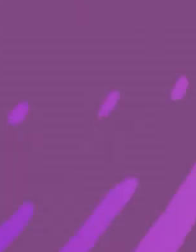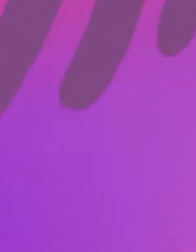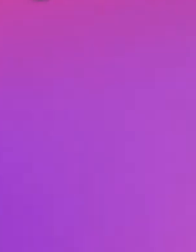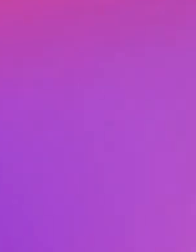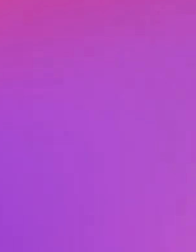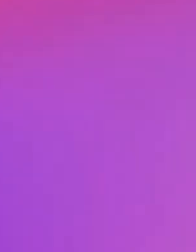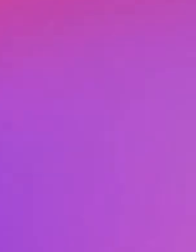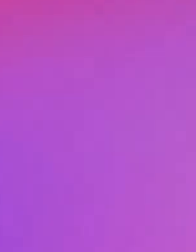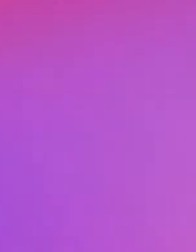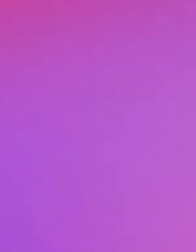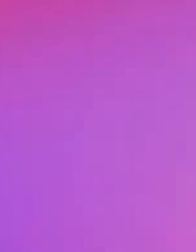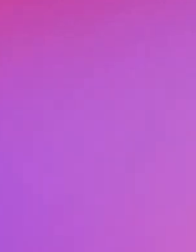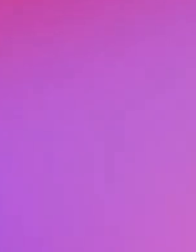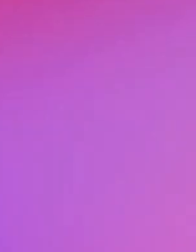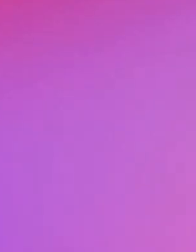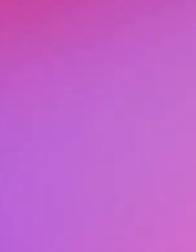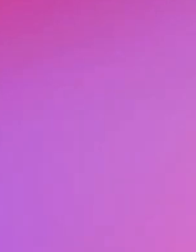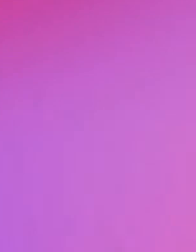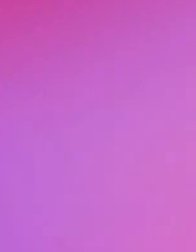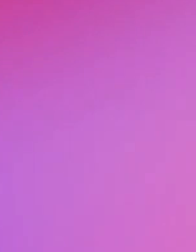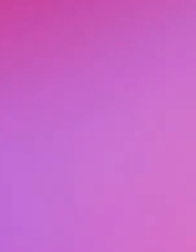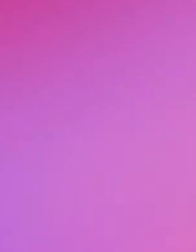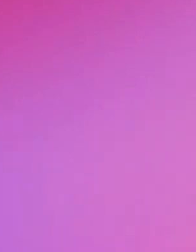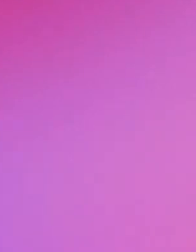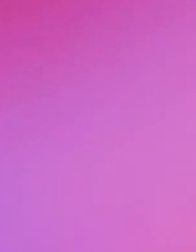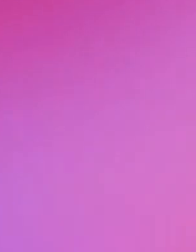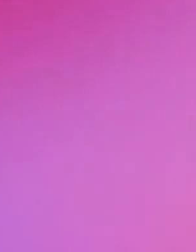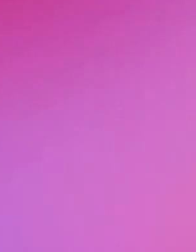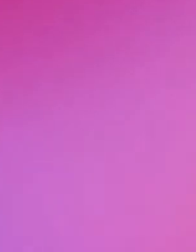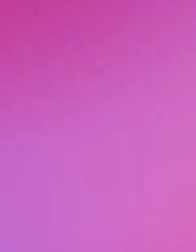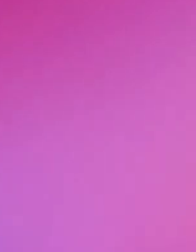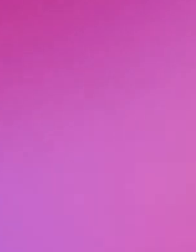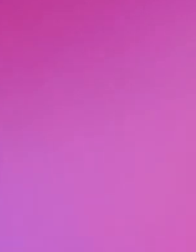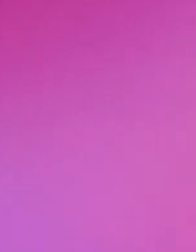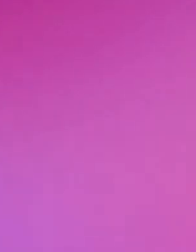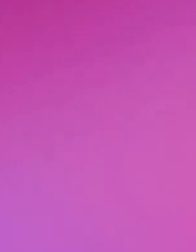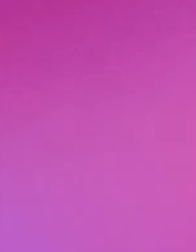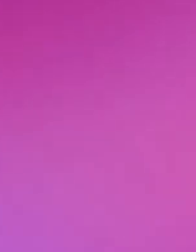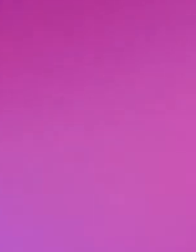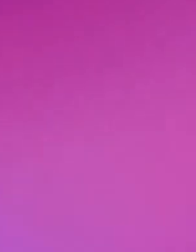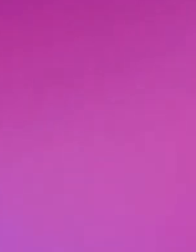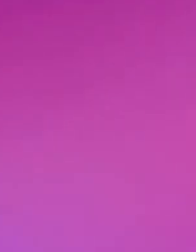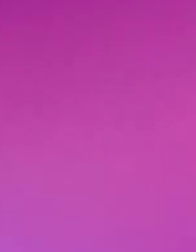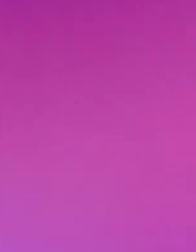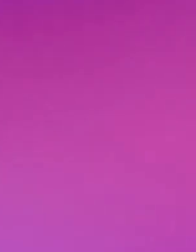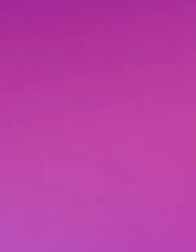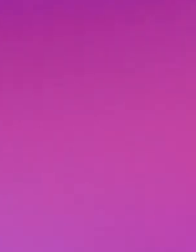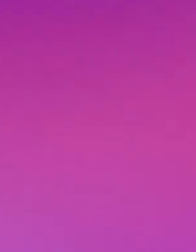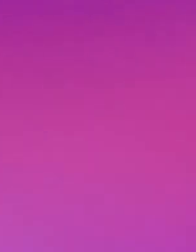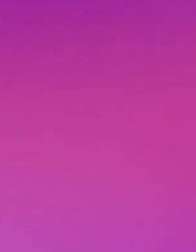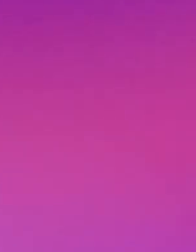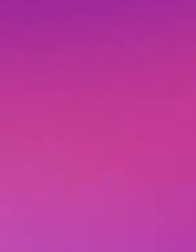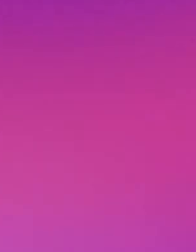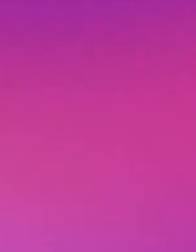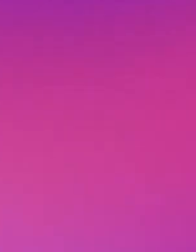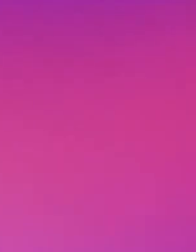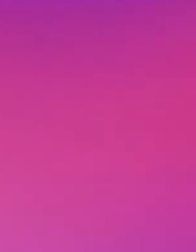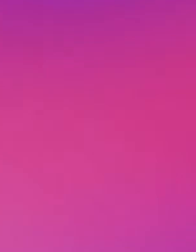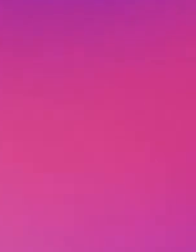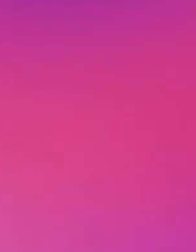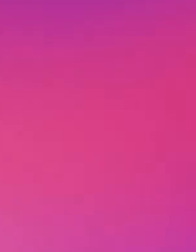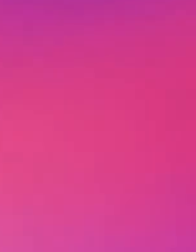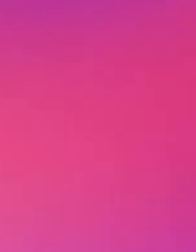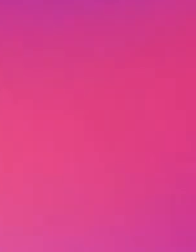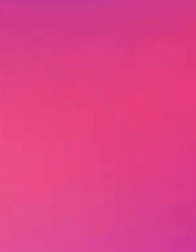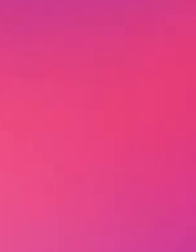Si tienes dudas o necesitas ayuda, llama al Centro de Apoyo Pedagógico a Distancia. El número de teléfono para secundaria